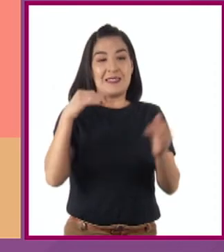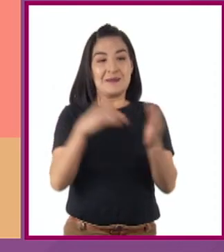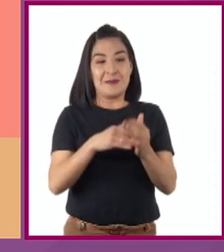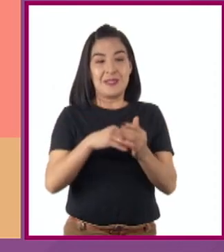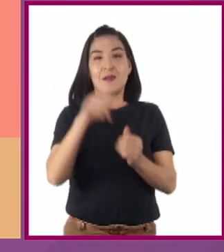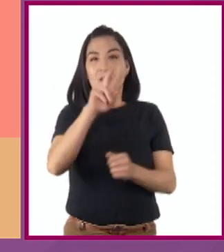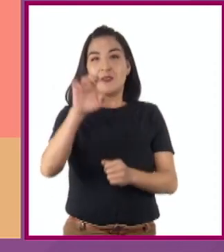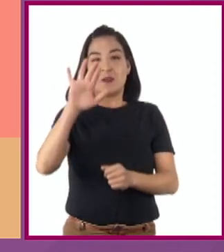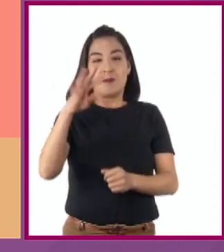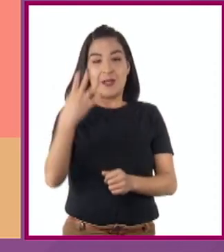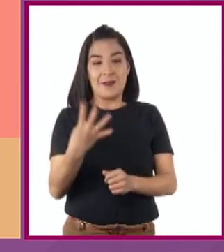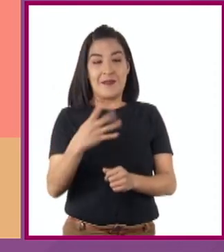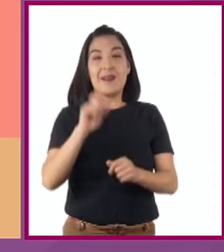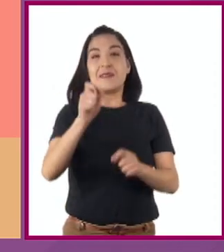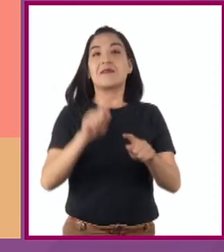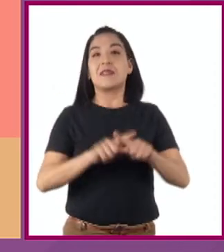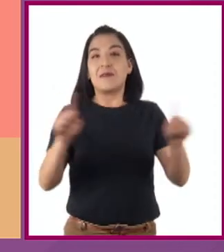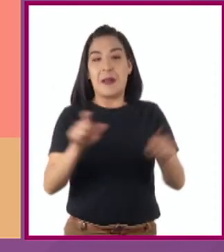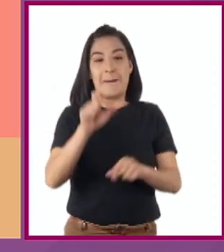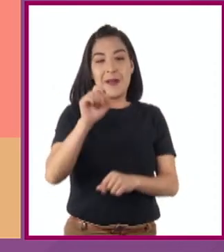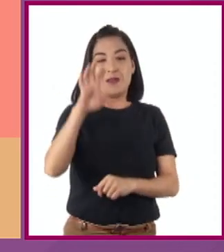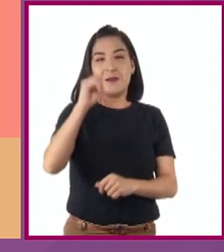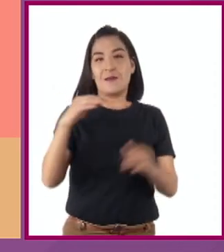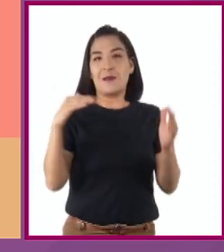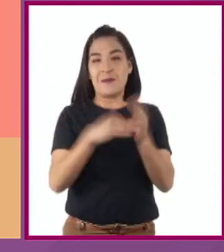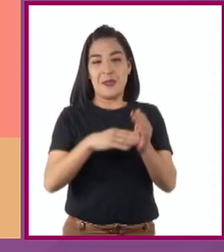36,254 y la diferencia sea